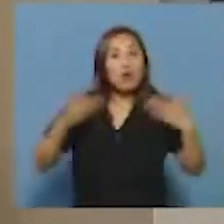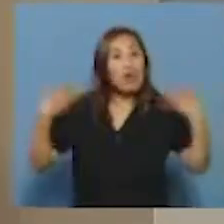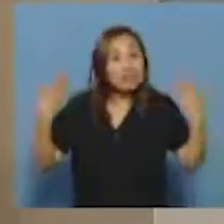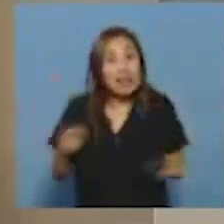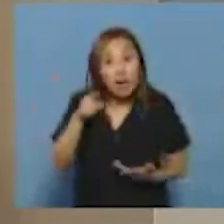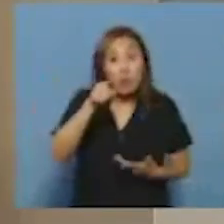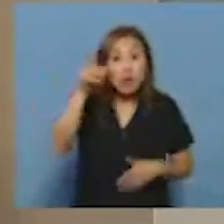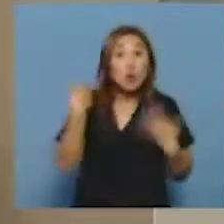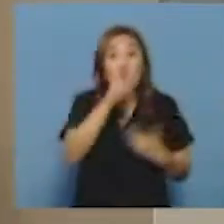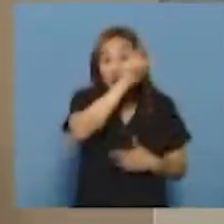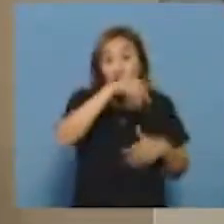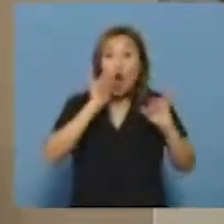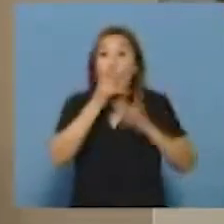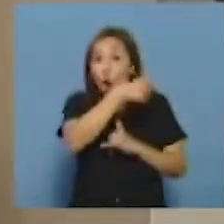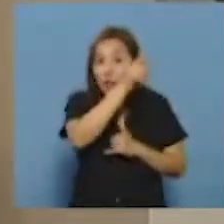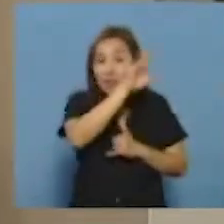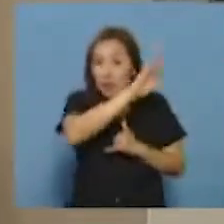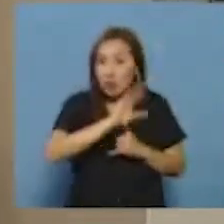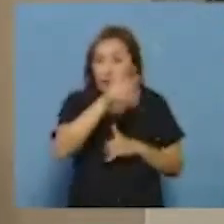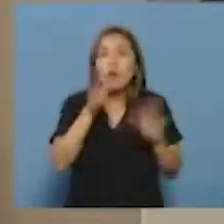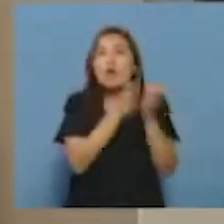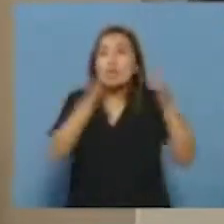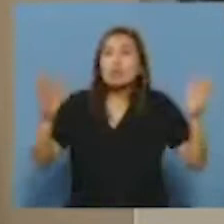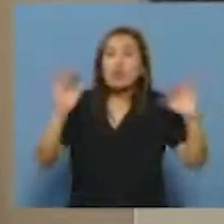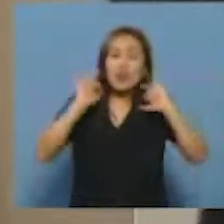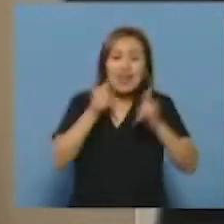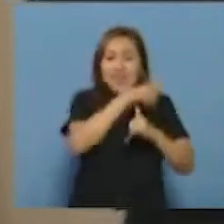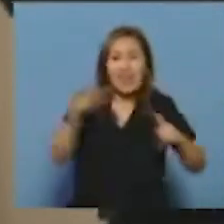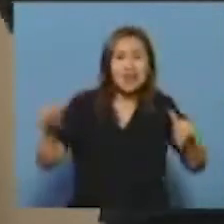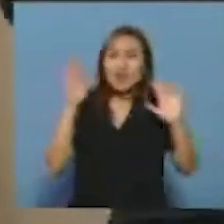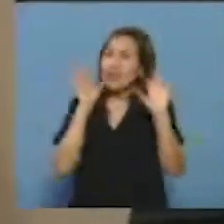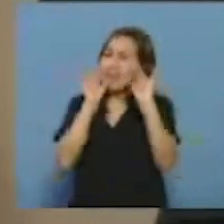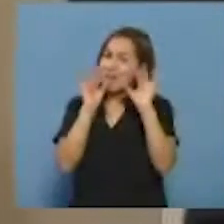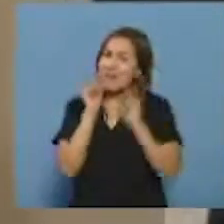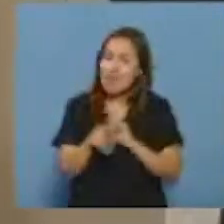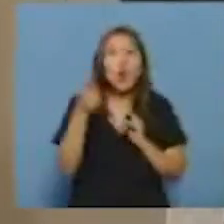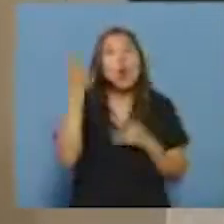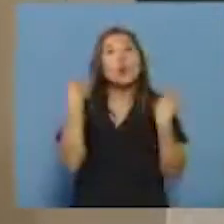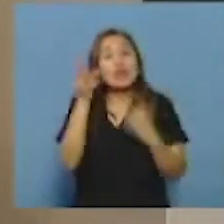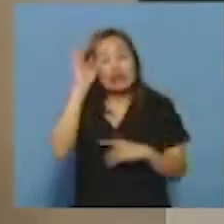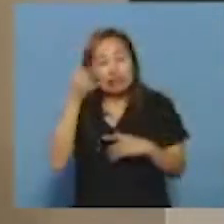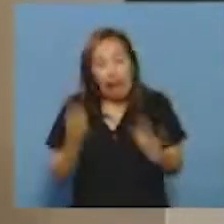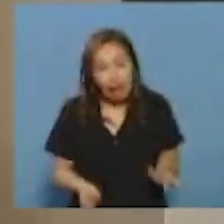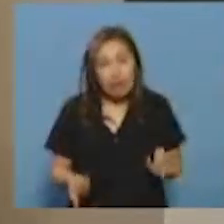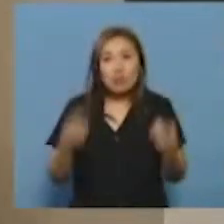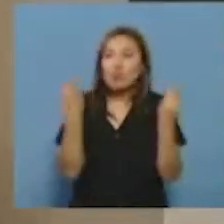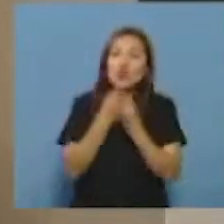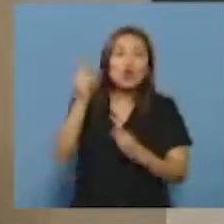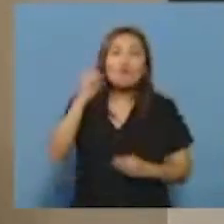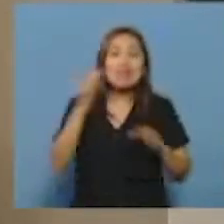ejemplo que dan los chicos, ¿no? Es una edad que todos pasamos, la edad de los adolescentes. Ustedes como profesores habrán tenido miles de